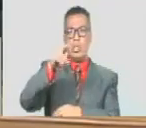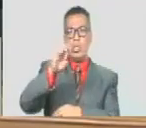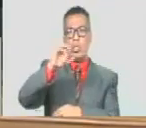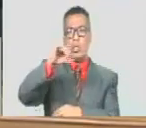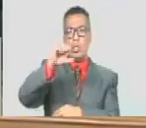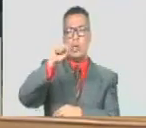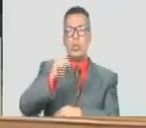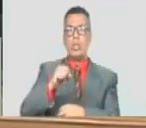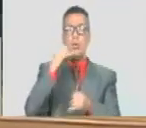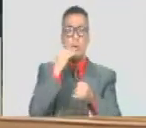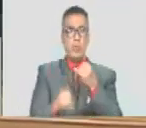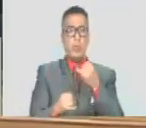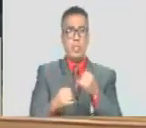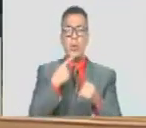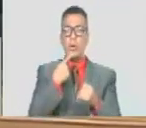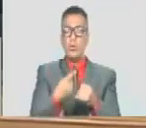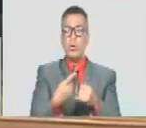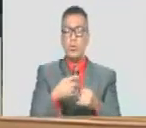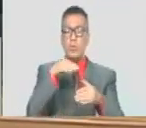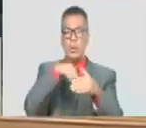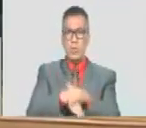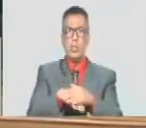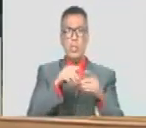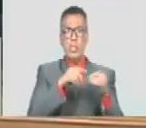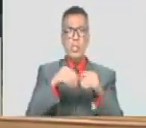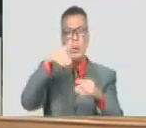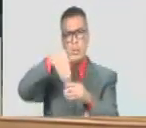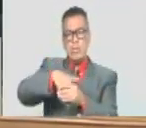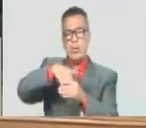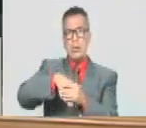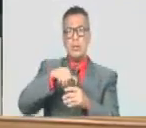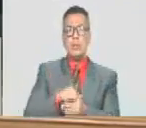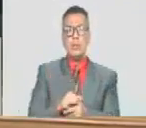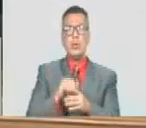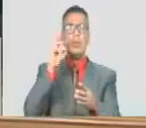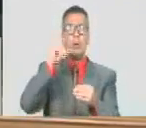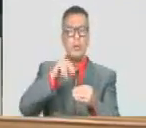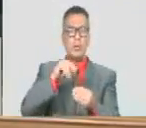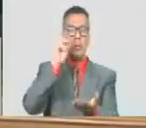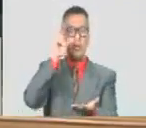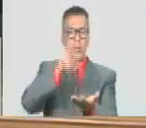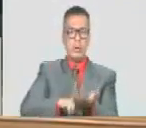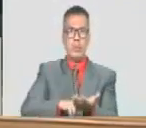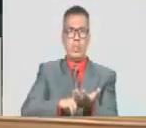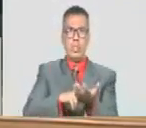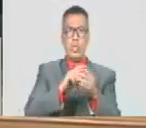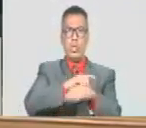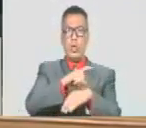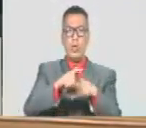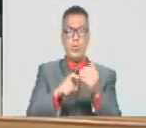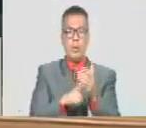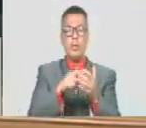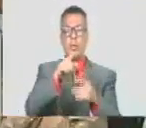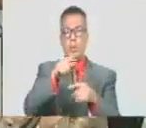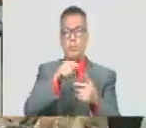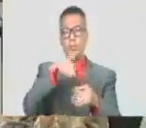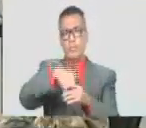Colmenares. Finalizadas las intervenciones y sometido a votación, resultó aprobado por mayoría